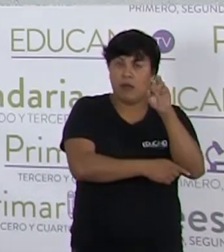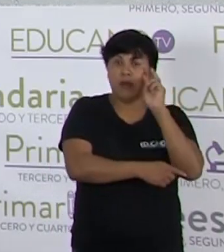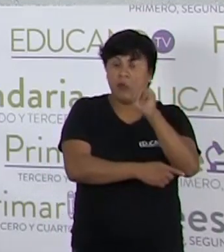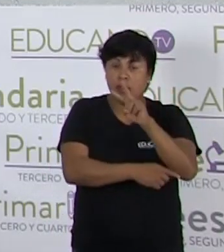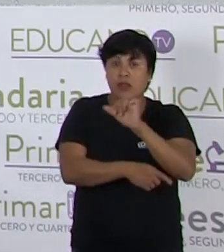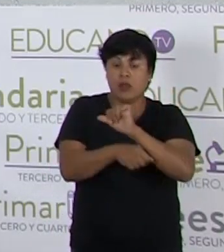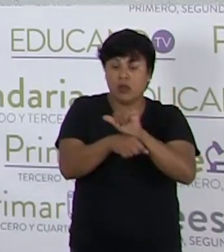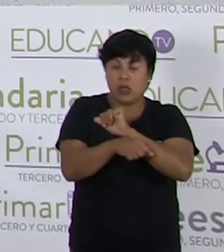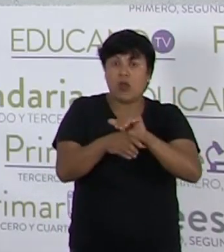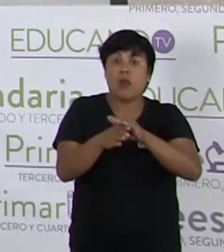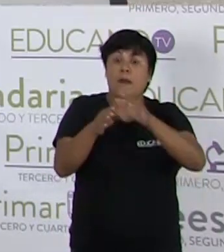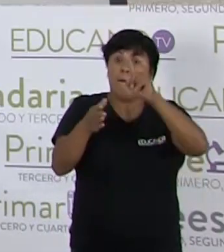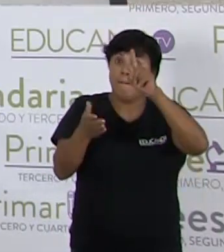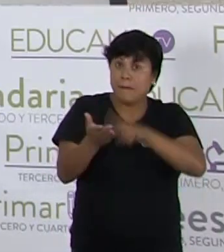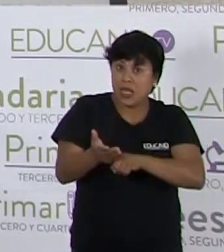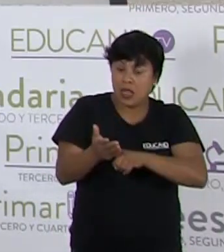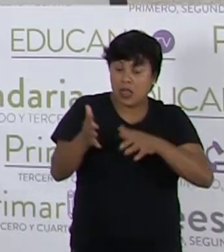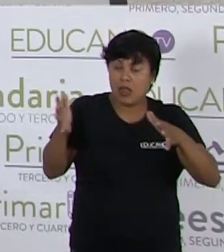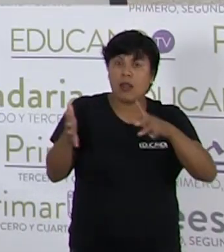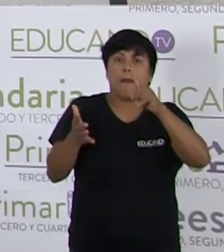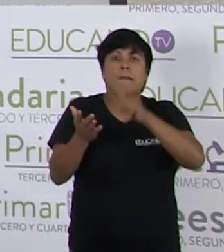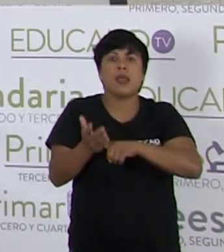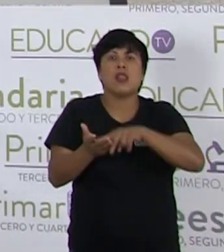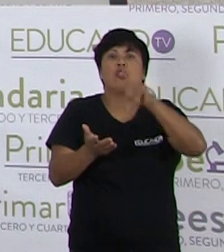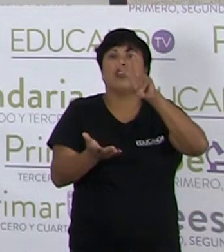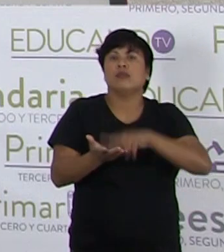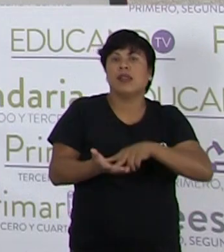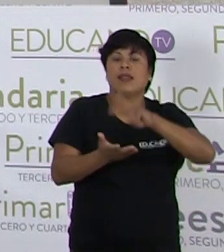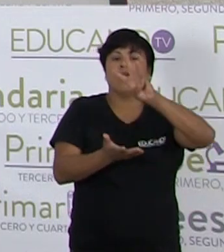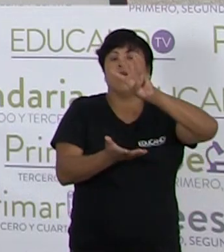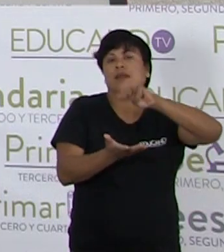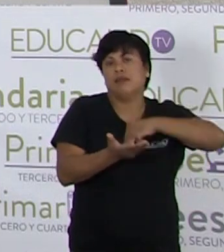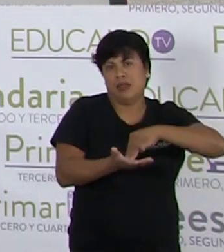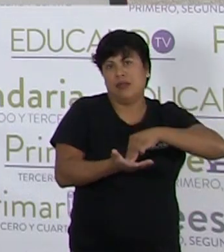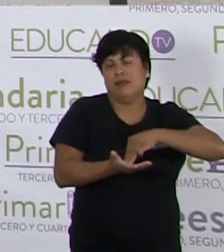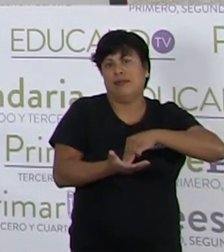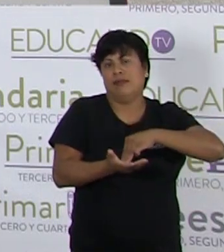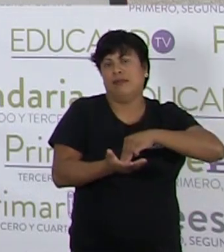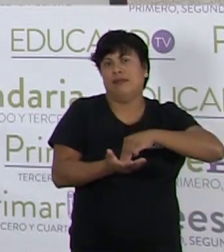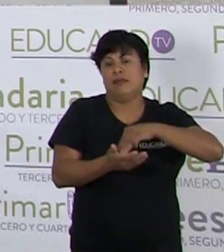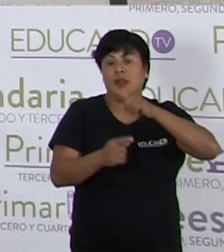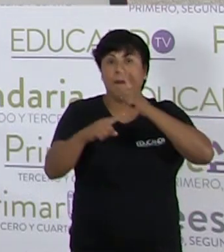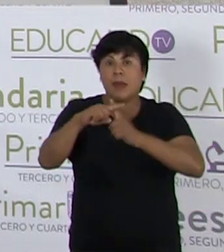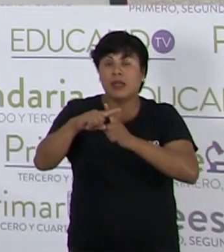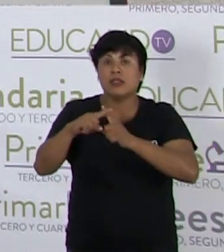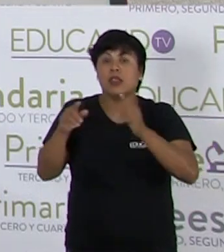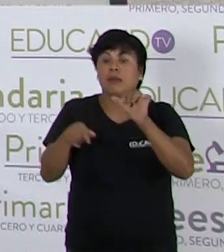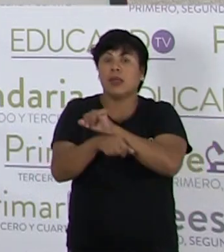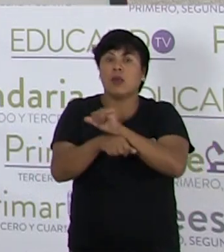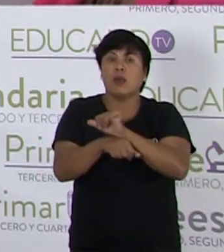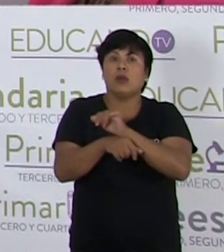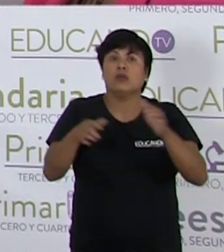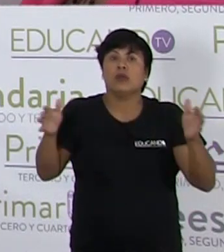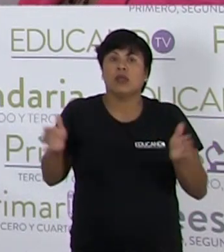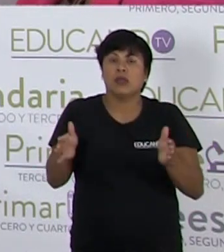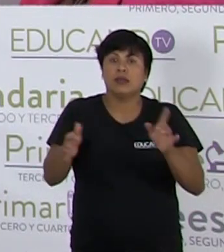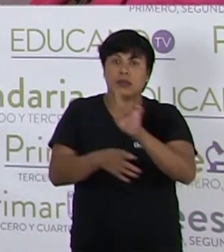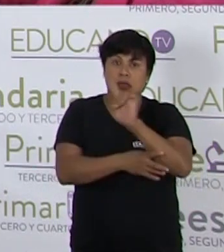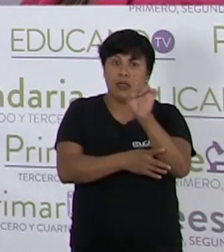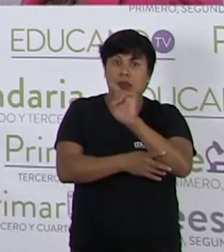1,000, serían 1,000, 2,000, 3,000. ¿Más cuánto vale el pequeño?